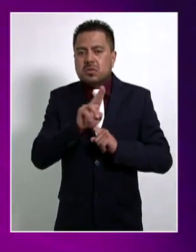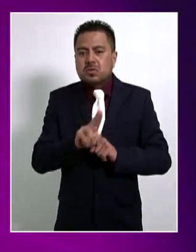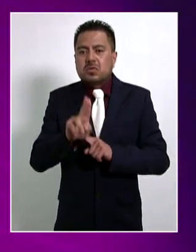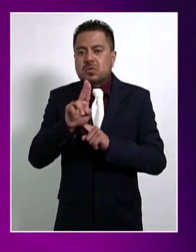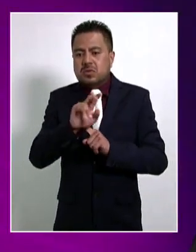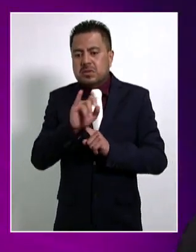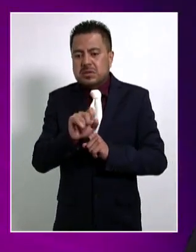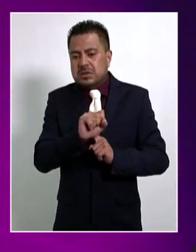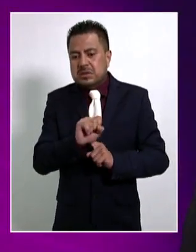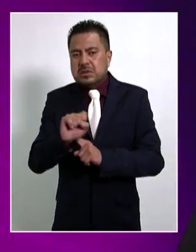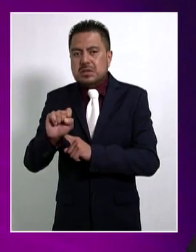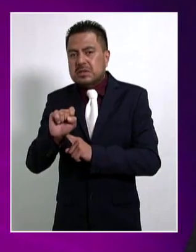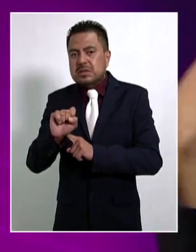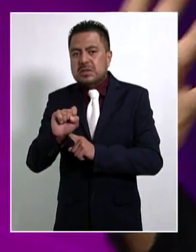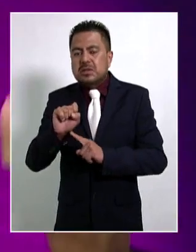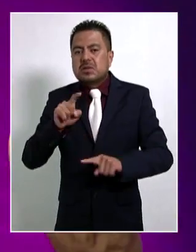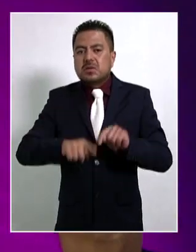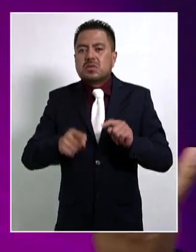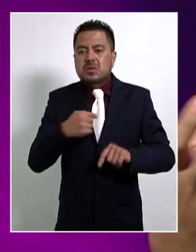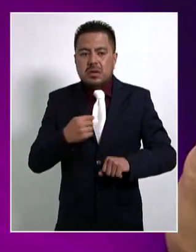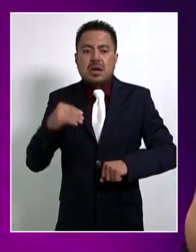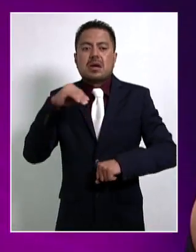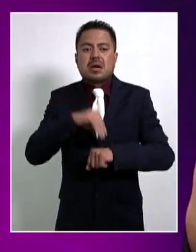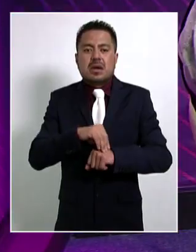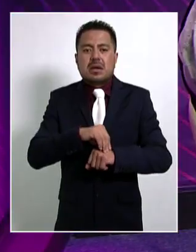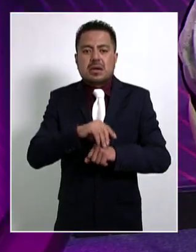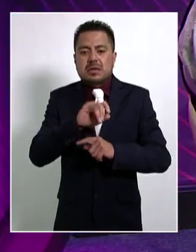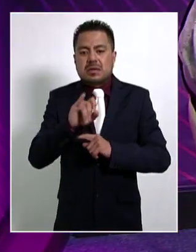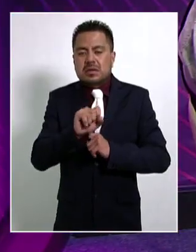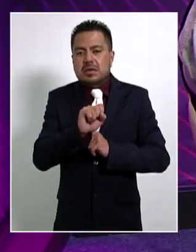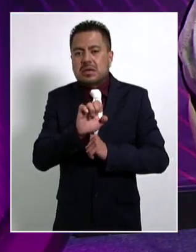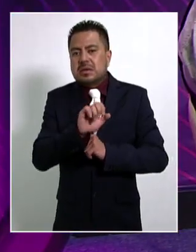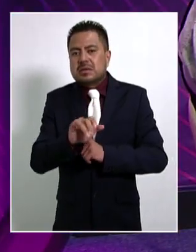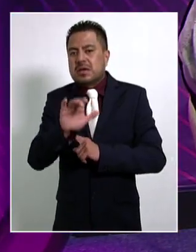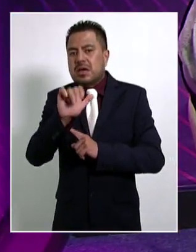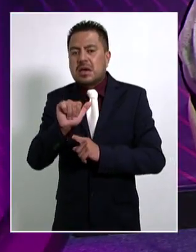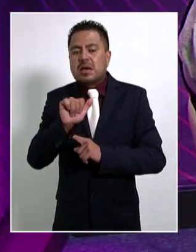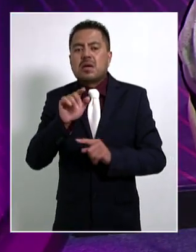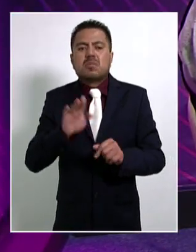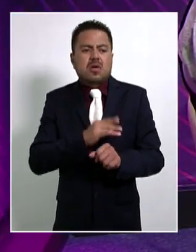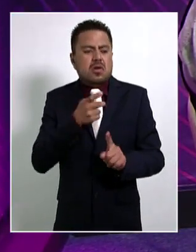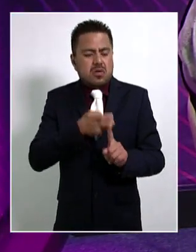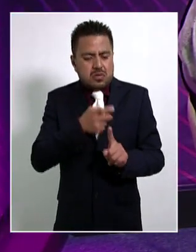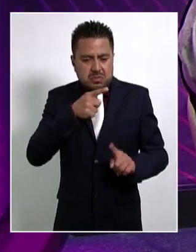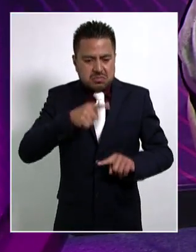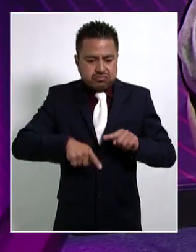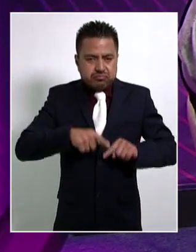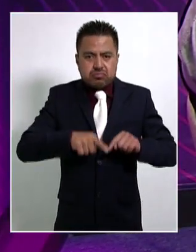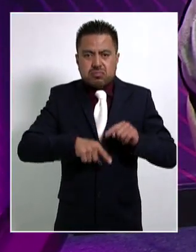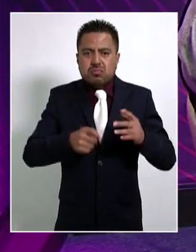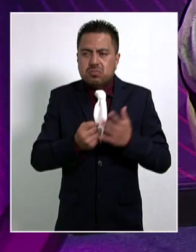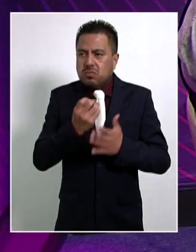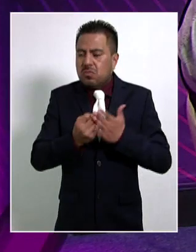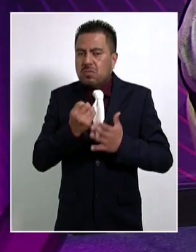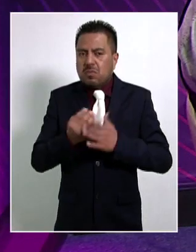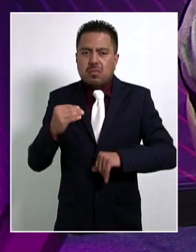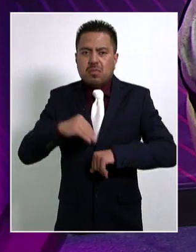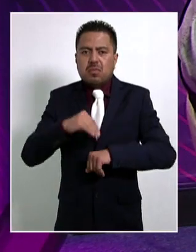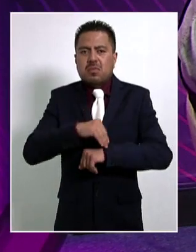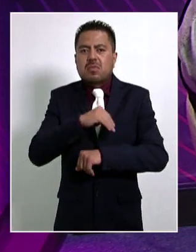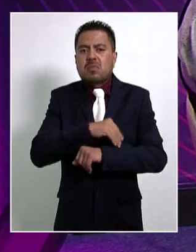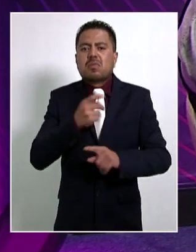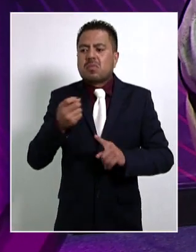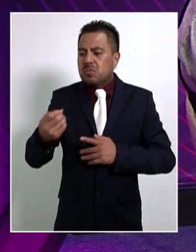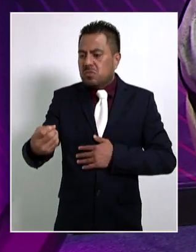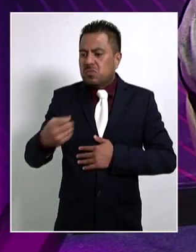Jess. Y ya después pues sumé Jessica, porque también es una forma reivindicativa de que desde que también